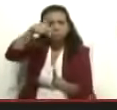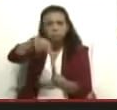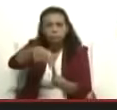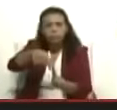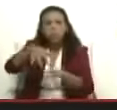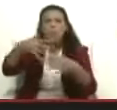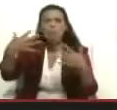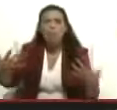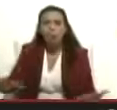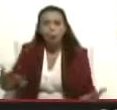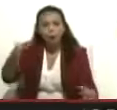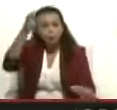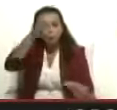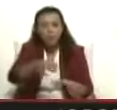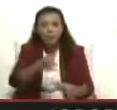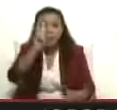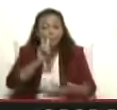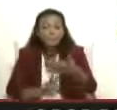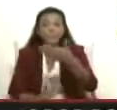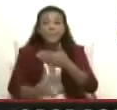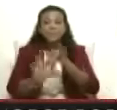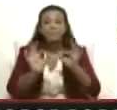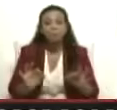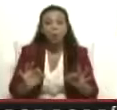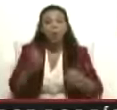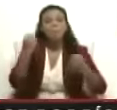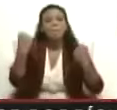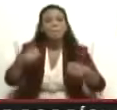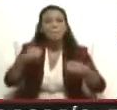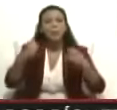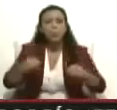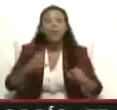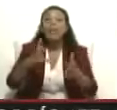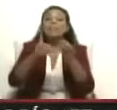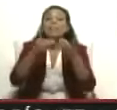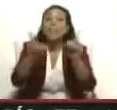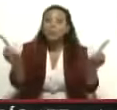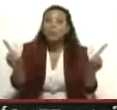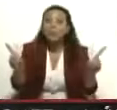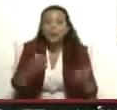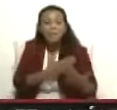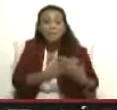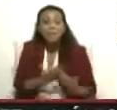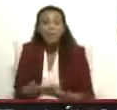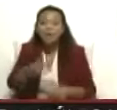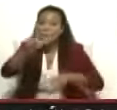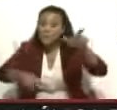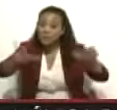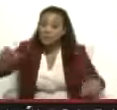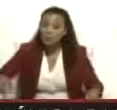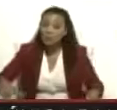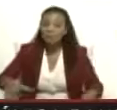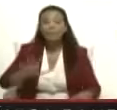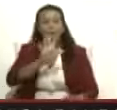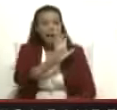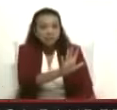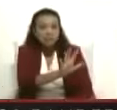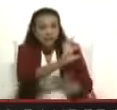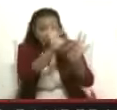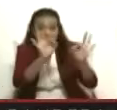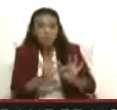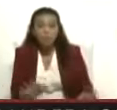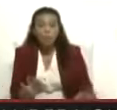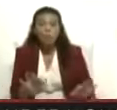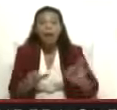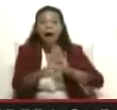sus fines esenciales el ejercicio democrático de la voluntad popular. Es así como